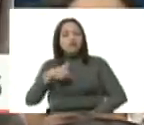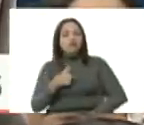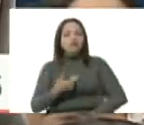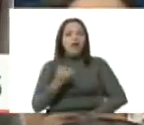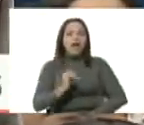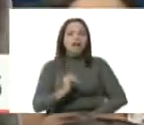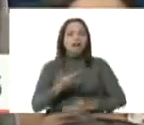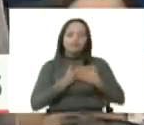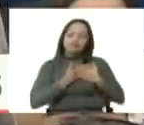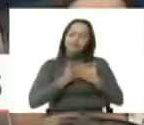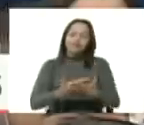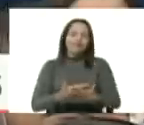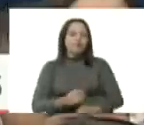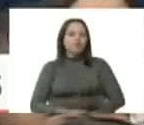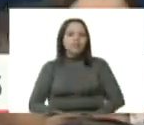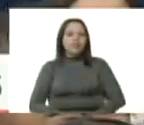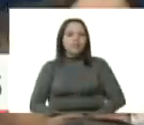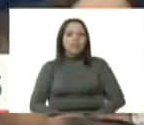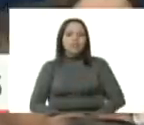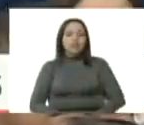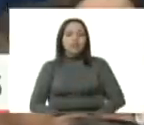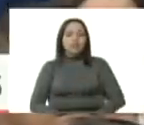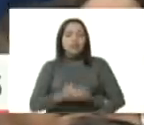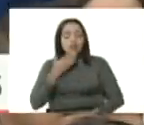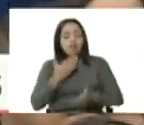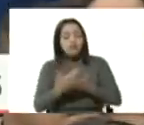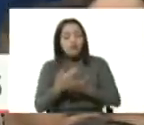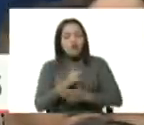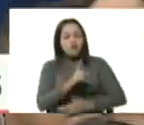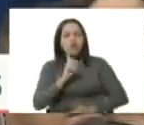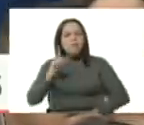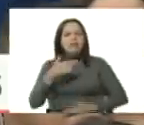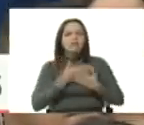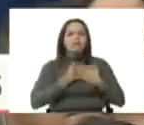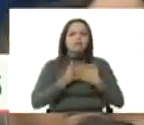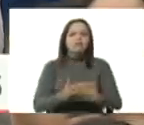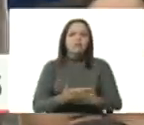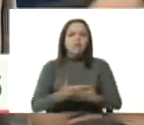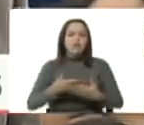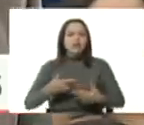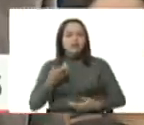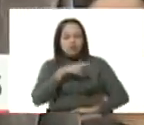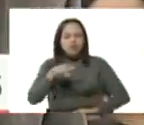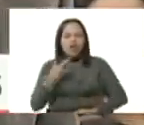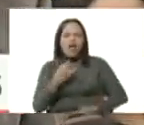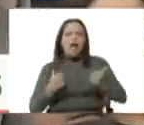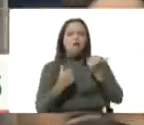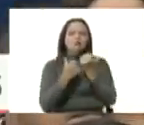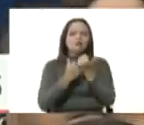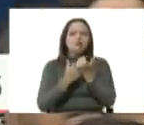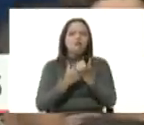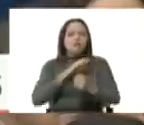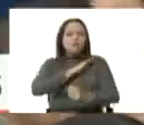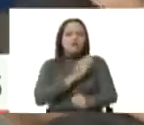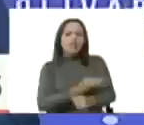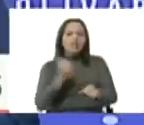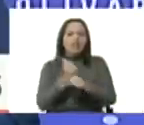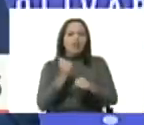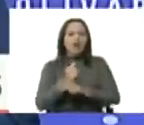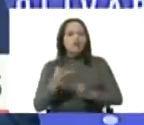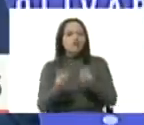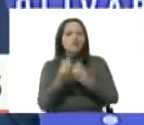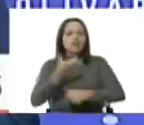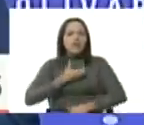caso dispuestos, más que solicitarle, a decirle que cuente con las alcaldías para fortalecer el trabajo que se viene desarrollando. Muchas gracias, presidente.